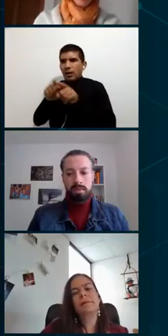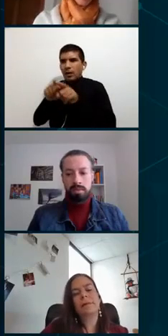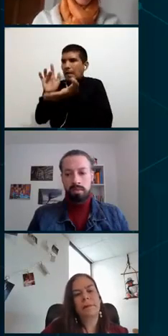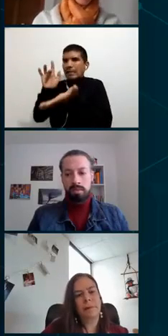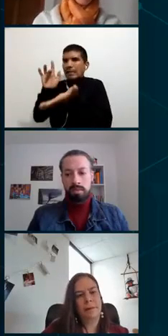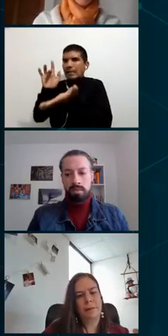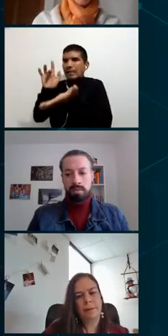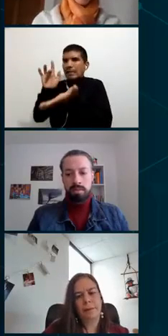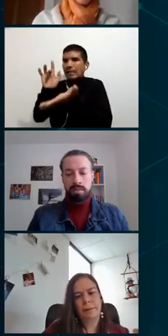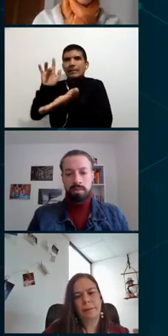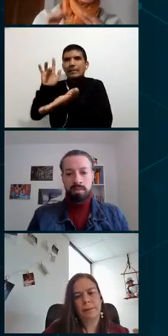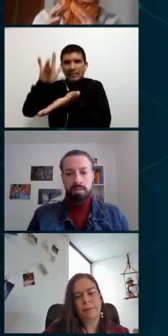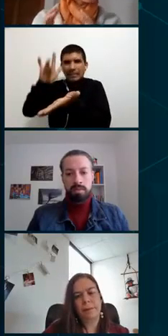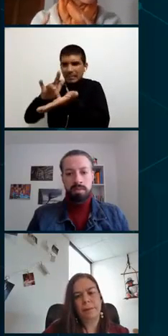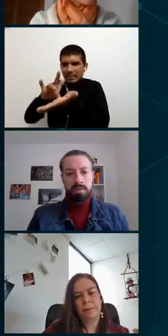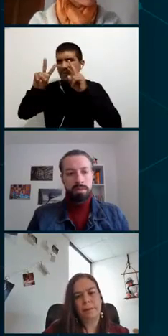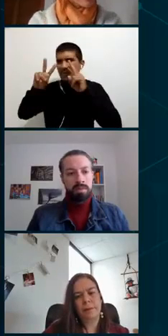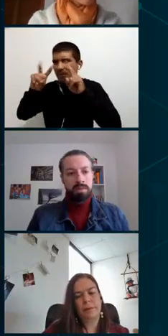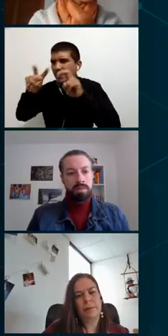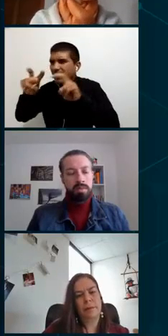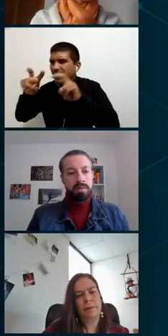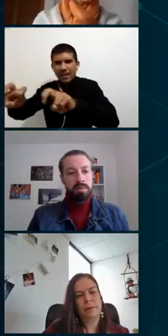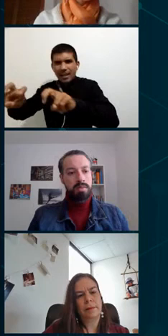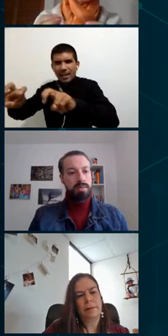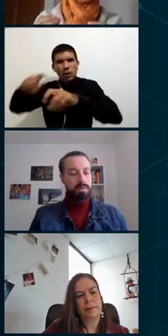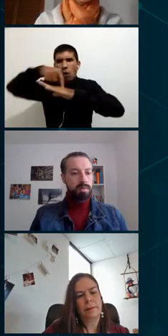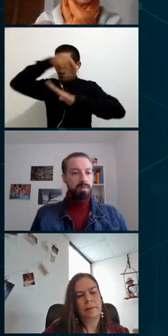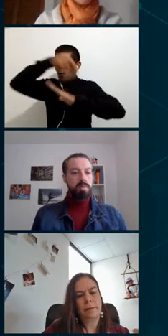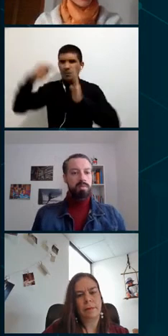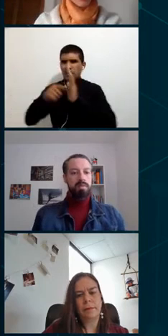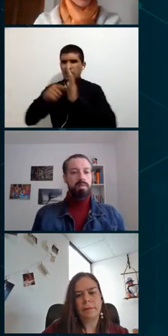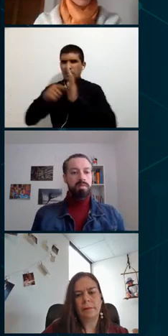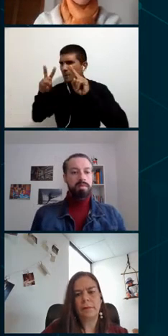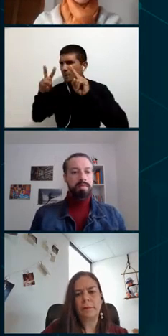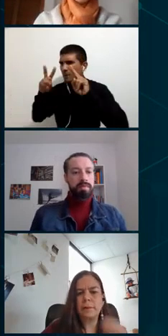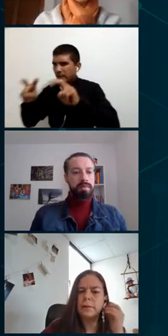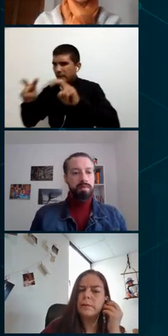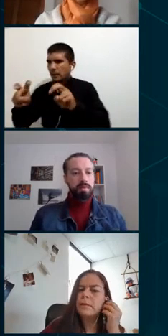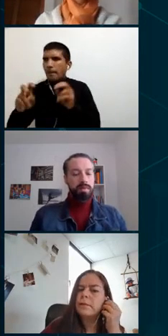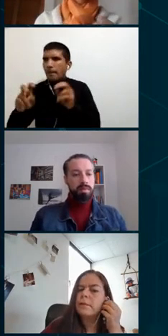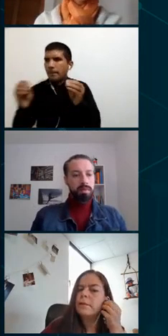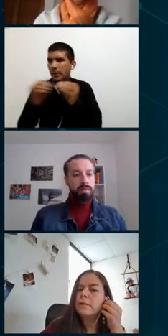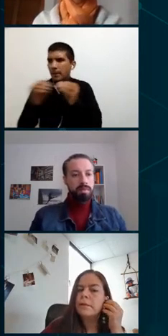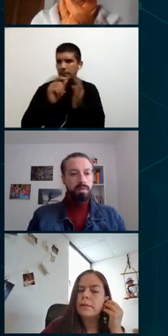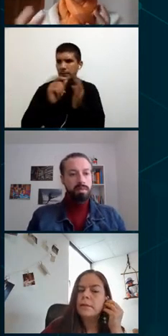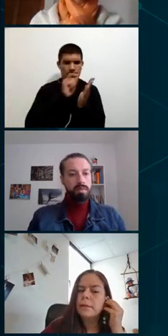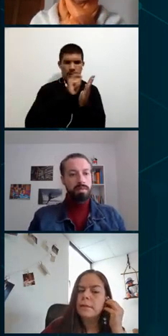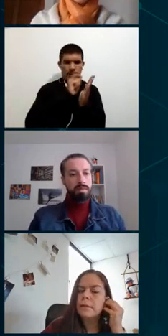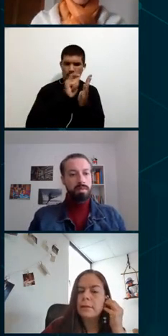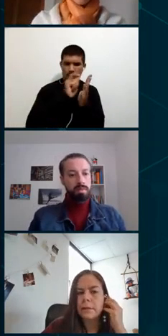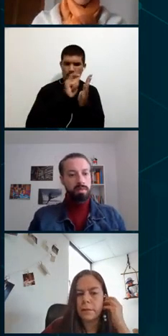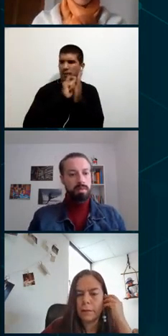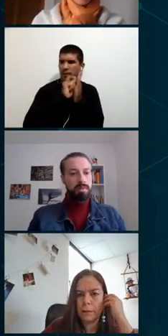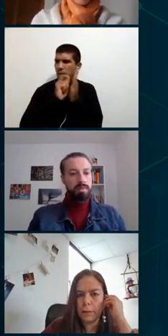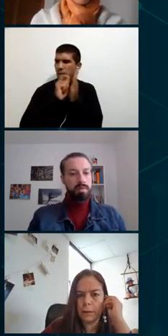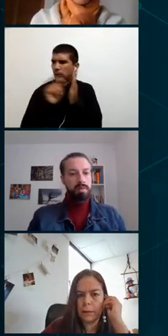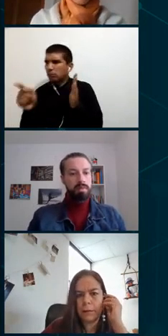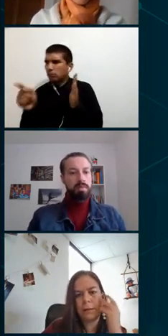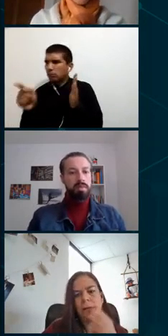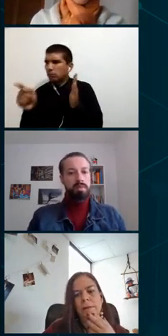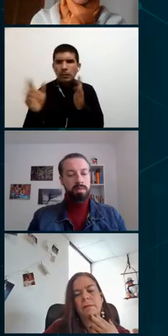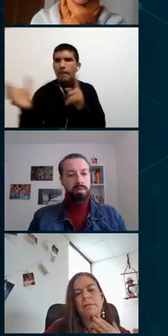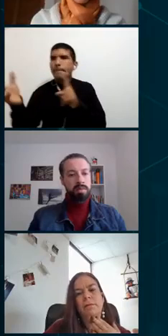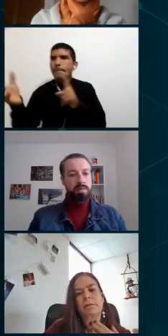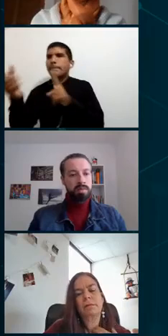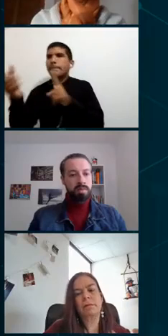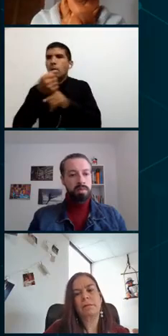investigar con toda. Recolectar todos esos hallazgos. Sí, todo sirve, todo vale.